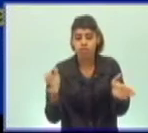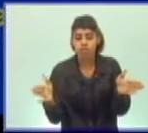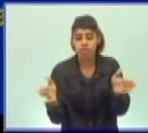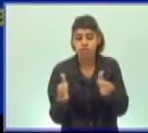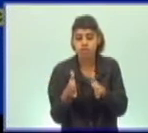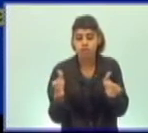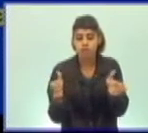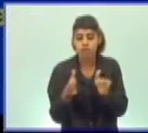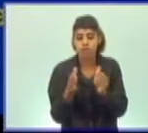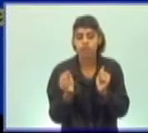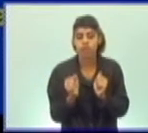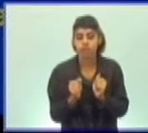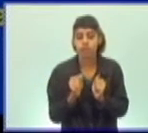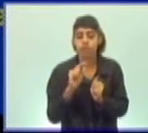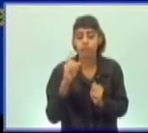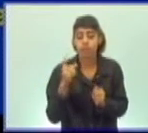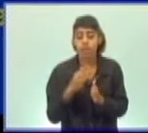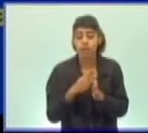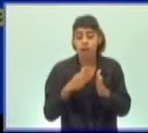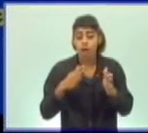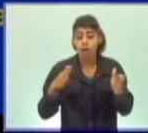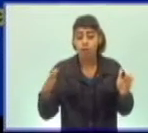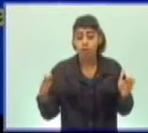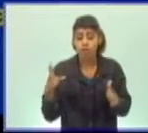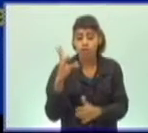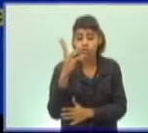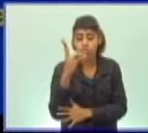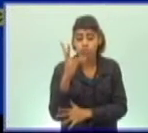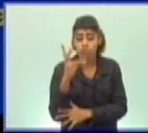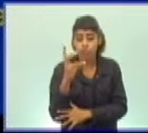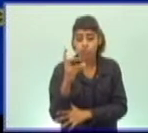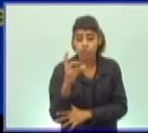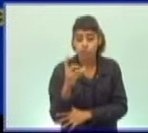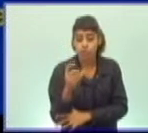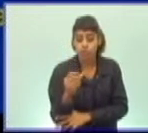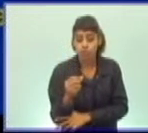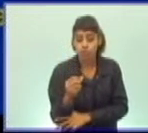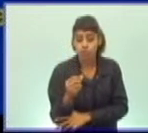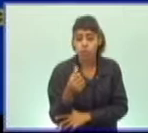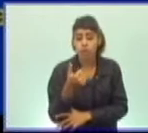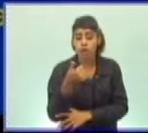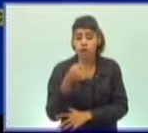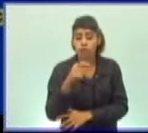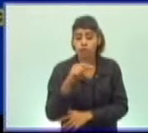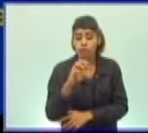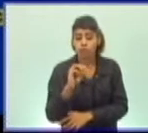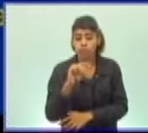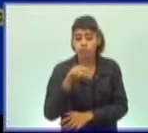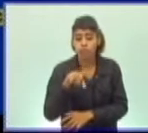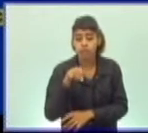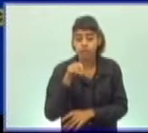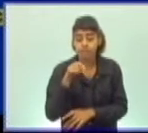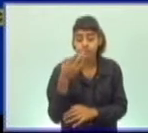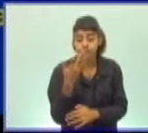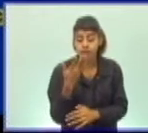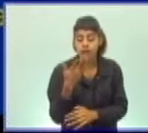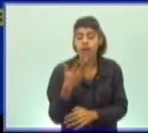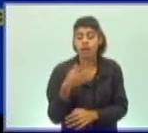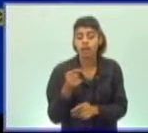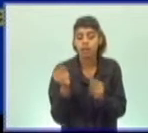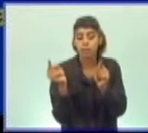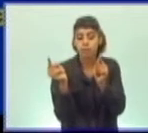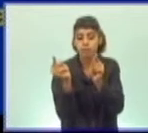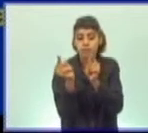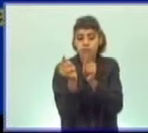al aumentar el número atómico, y fíjense que es subrayado, aumentar número atómico, y es algo que ustedes tienen que tener siempre presente,